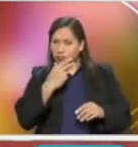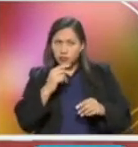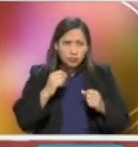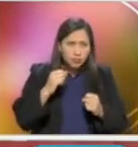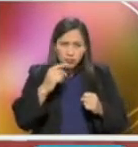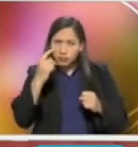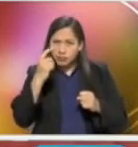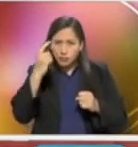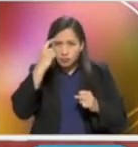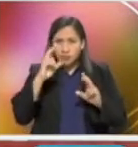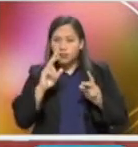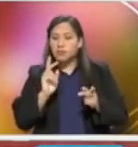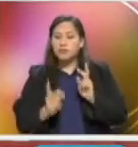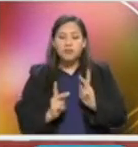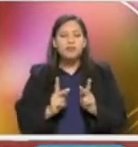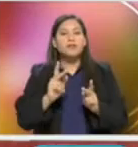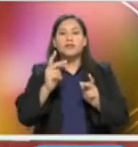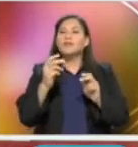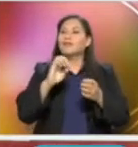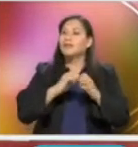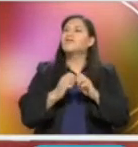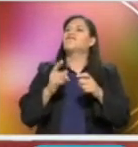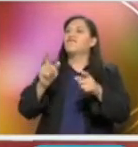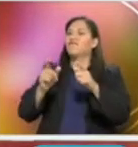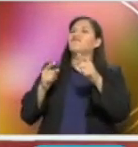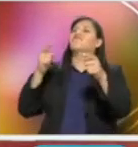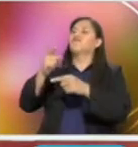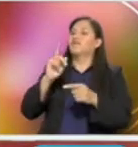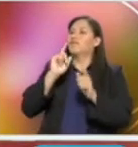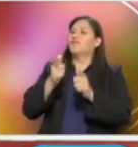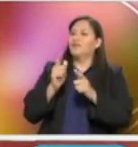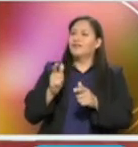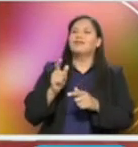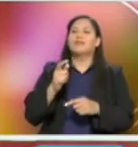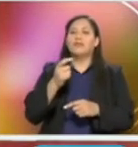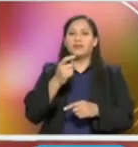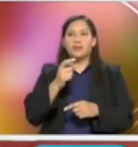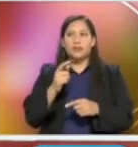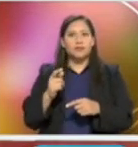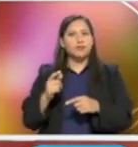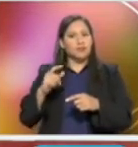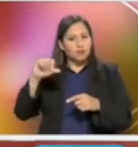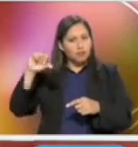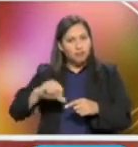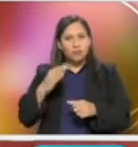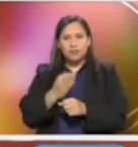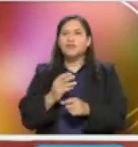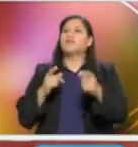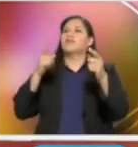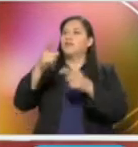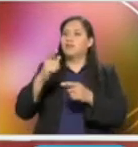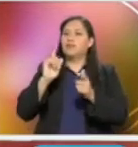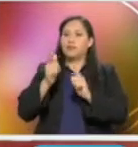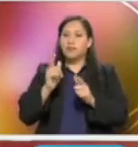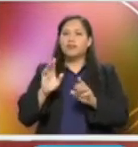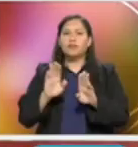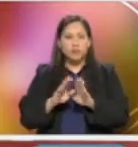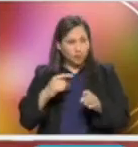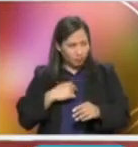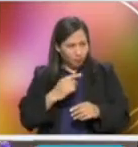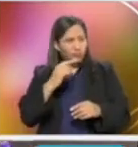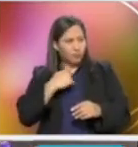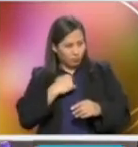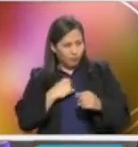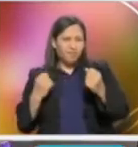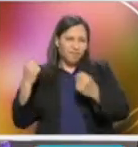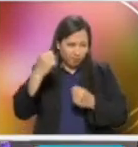se ponía a platicar con los rivales y se reía de ellos, o en las entrevistas contaba, una entrevista con Howard Cosell donde contaba cómo iba a noquear a Sonny Liston y que